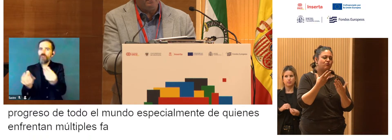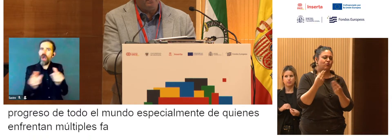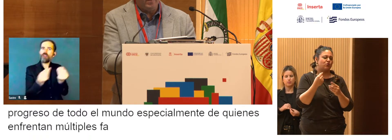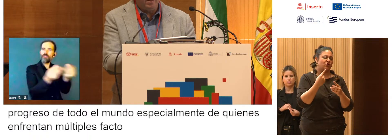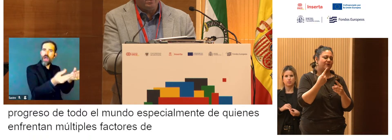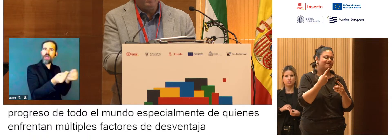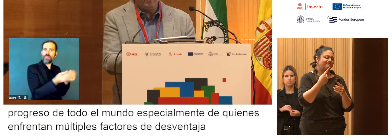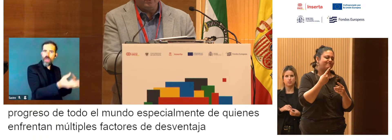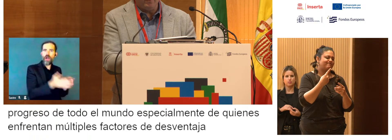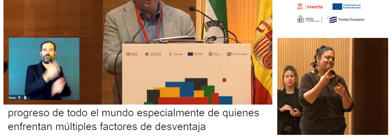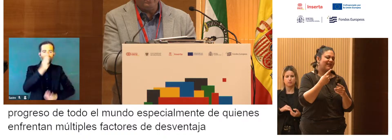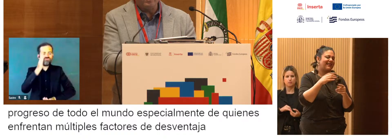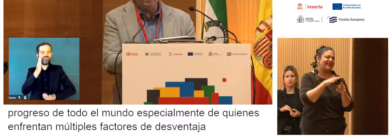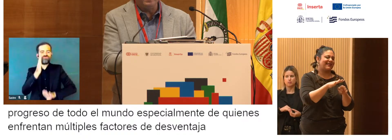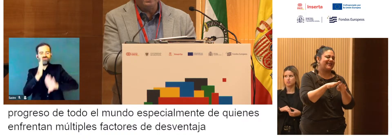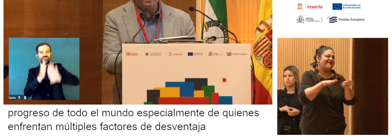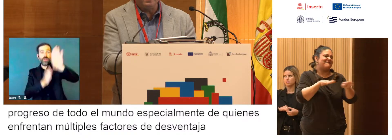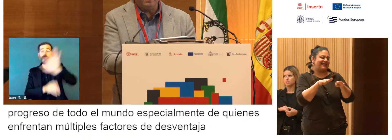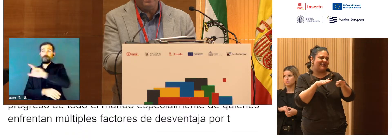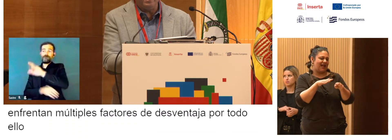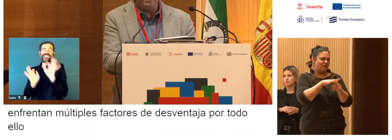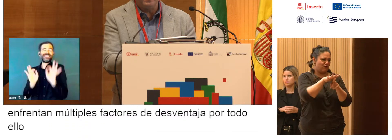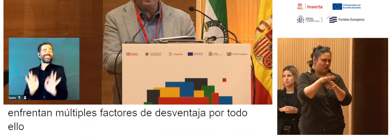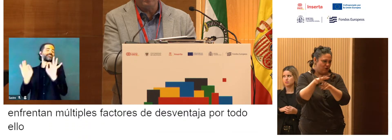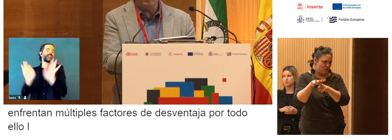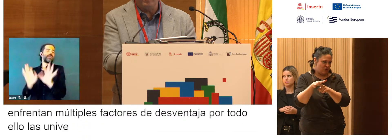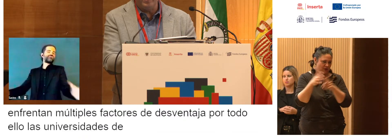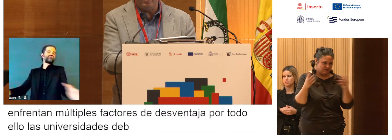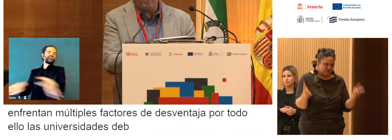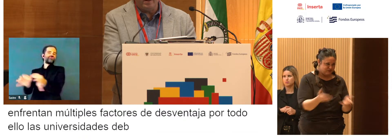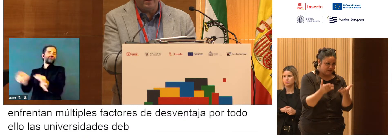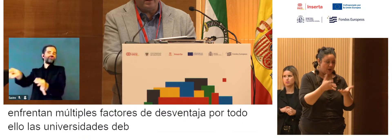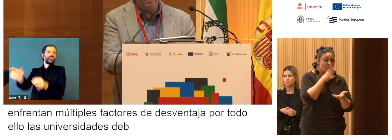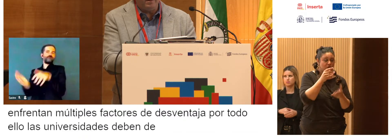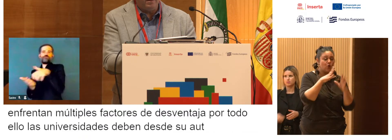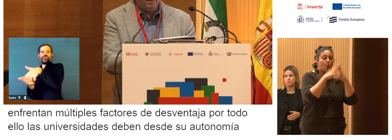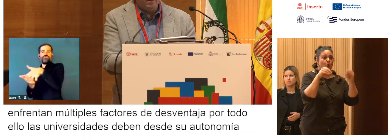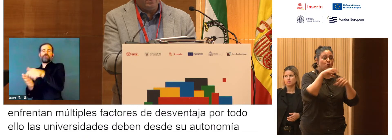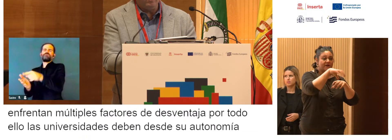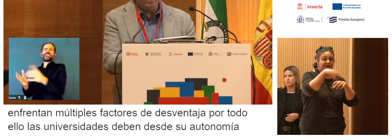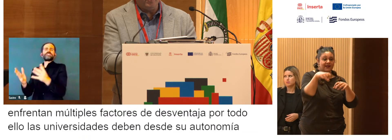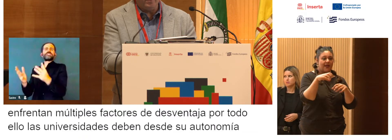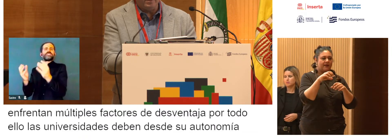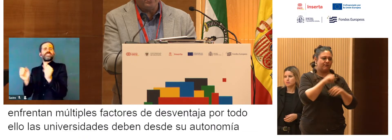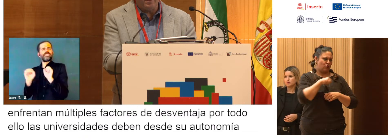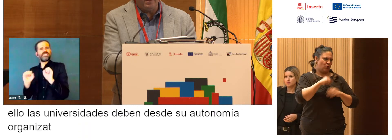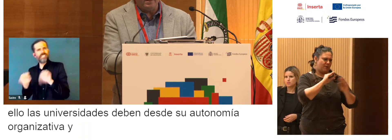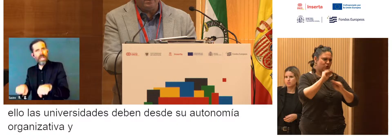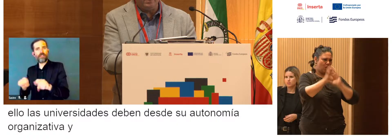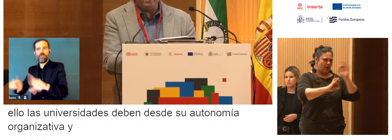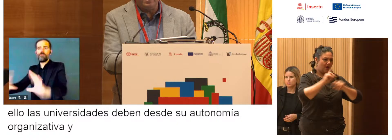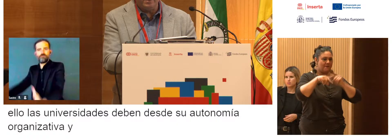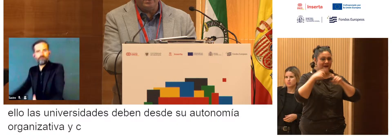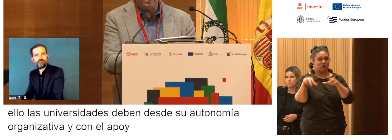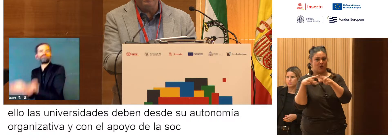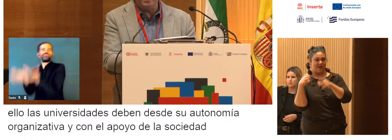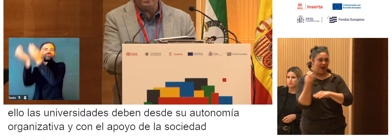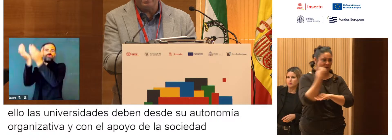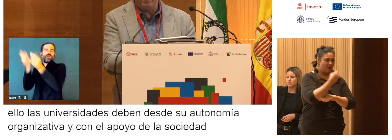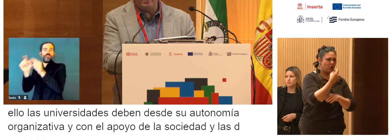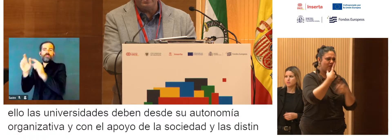desventaja. Por todo ello, las universidades deben, desde su autonomía organizativa y con el apoyo de la sociedad y las